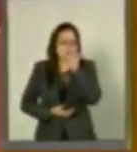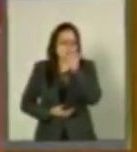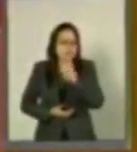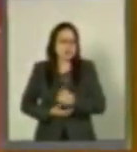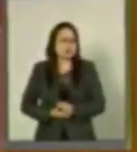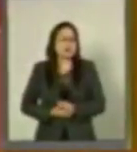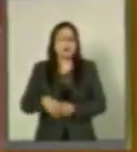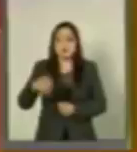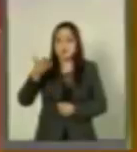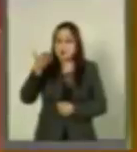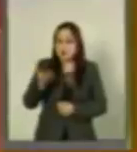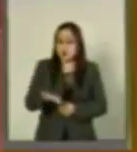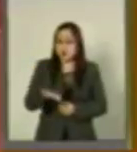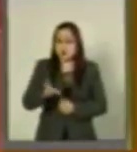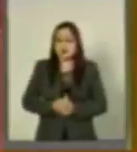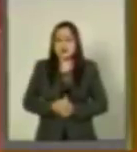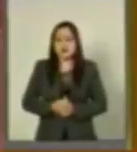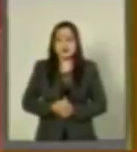Usted